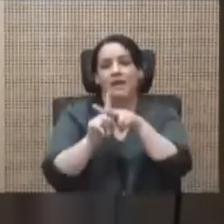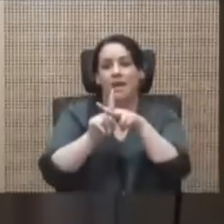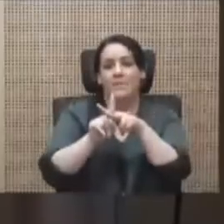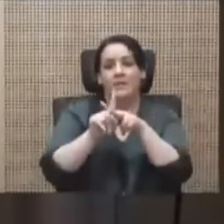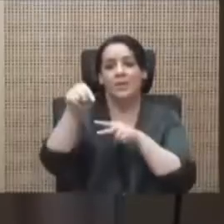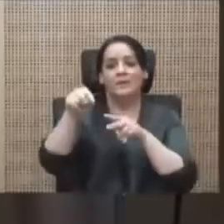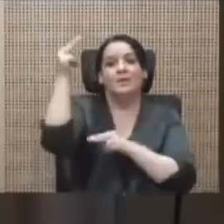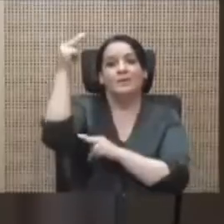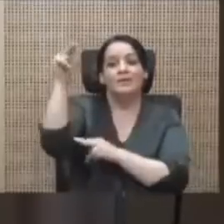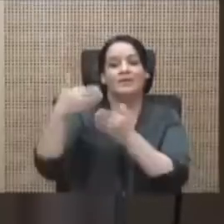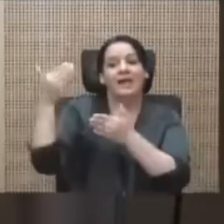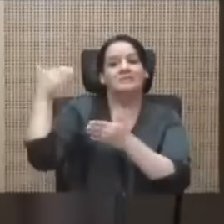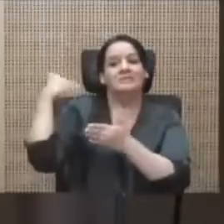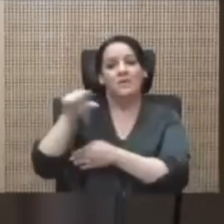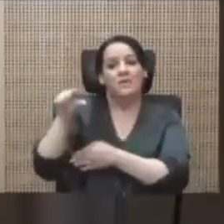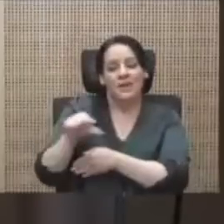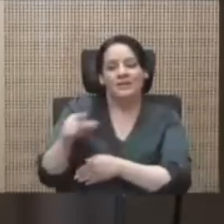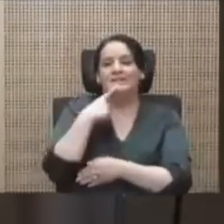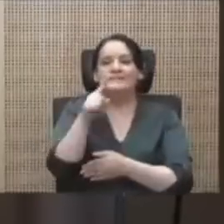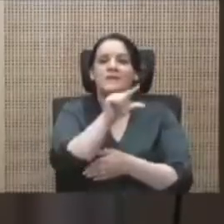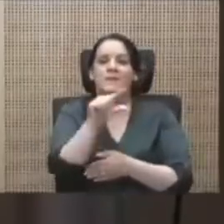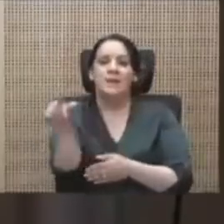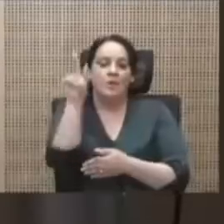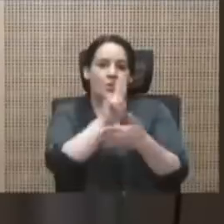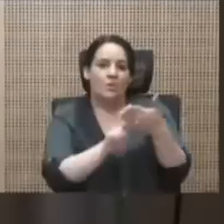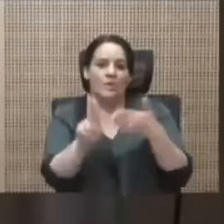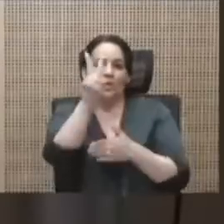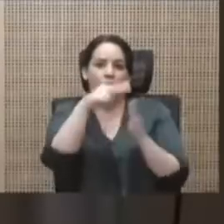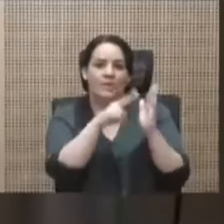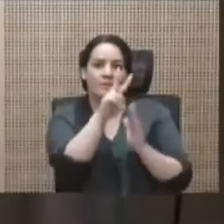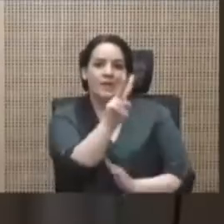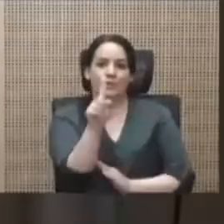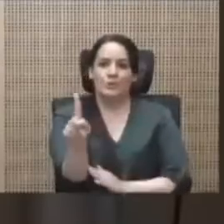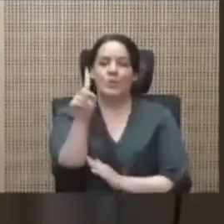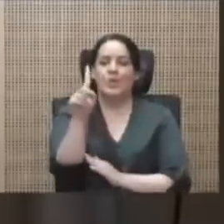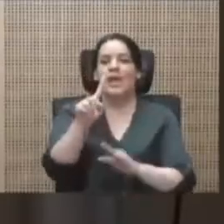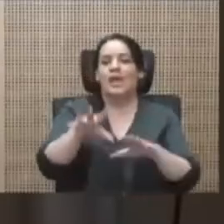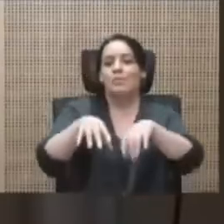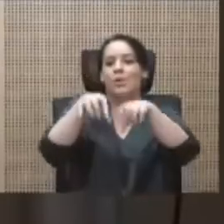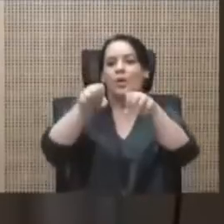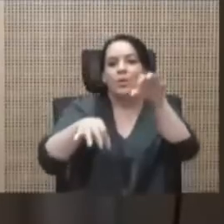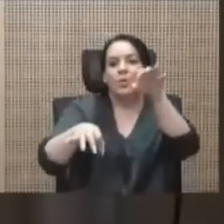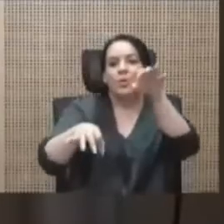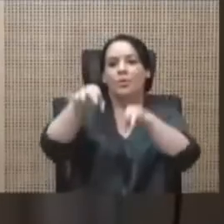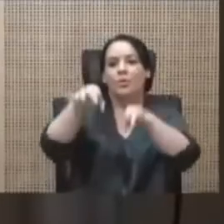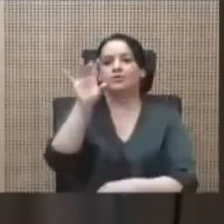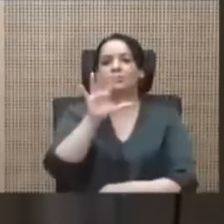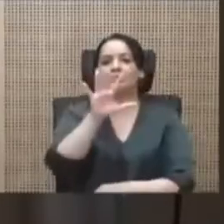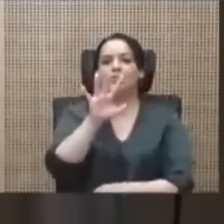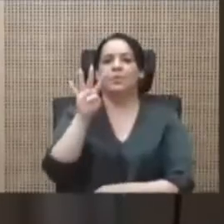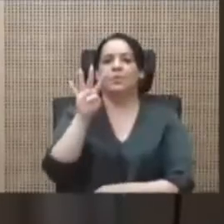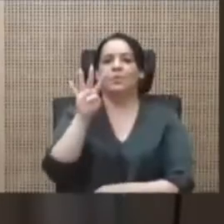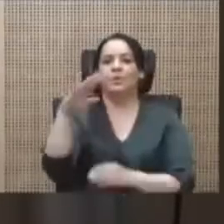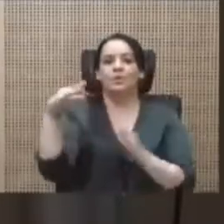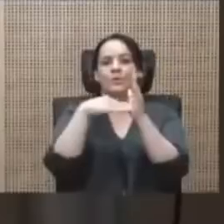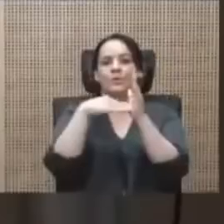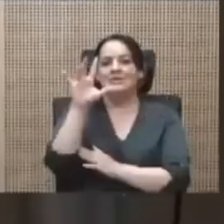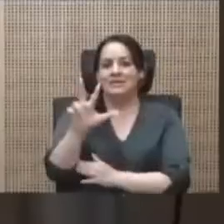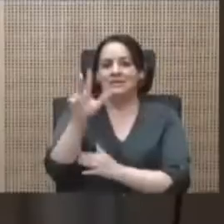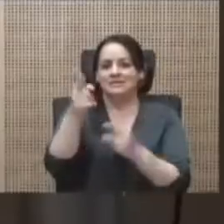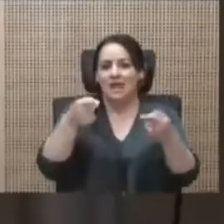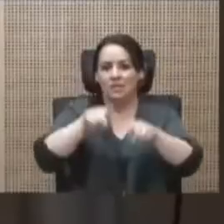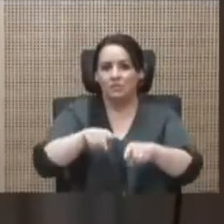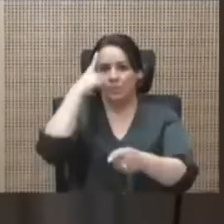izquierdistas estos socialistas borran los comentarios porque cuando van contra ellos ahí sí no hay ni libertad de expresión ni libertad